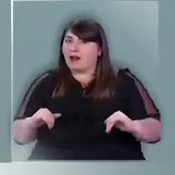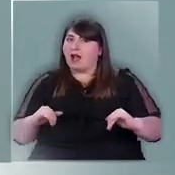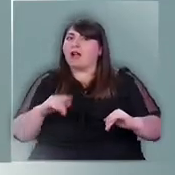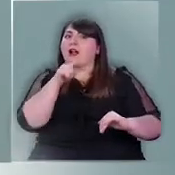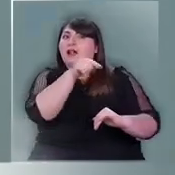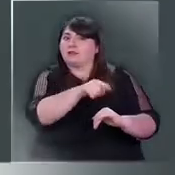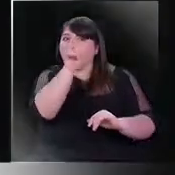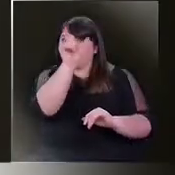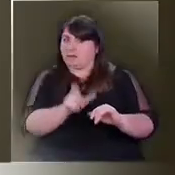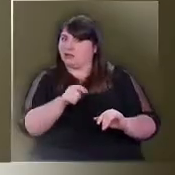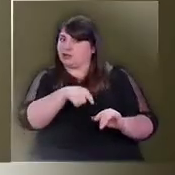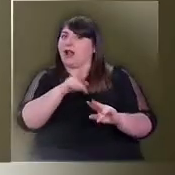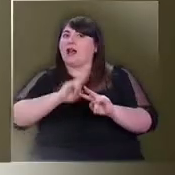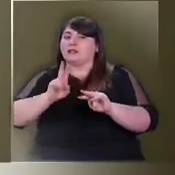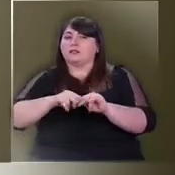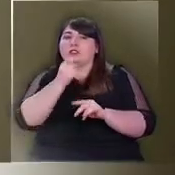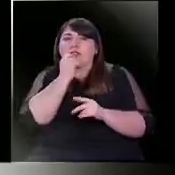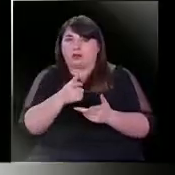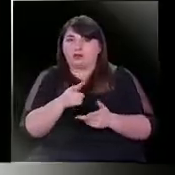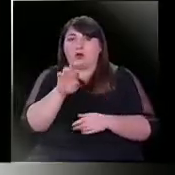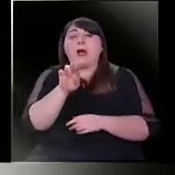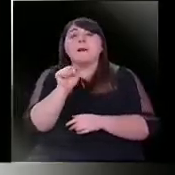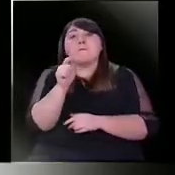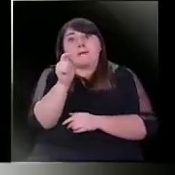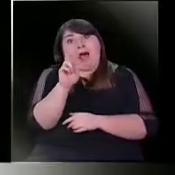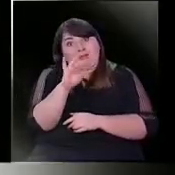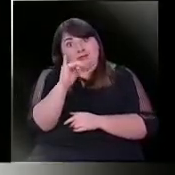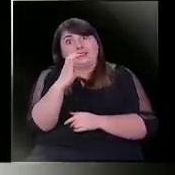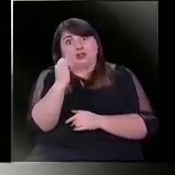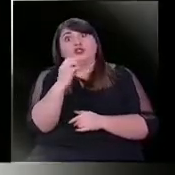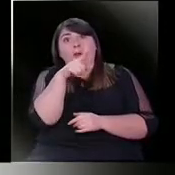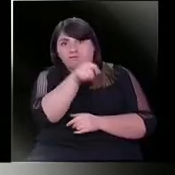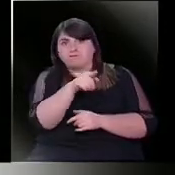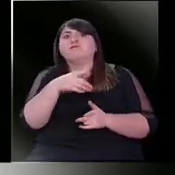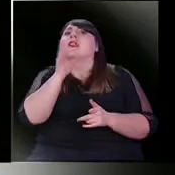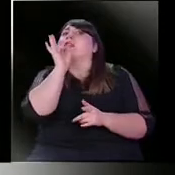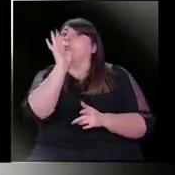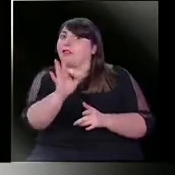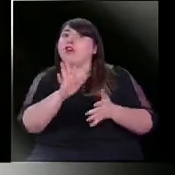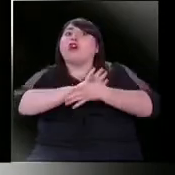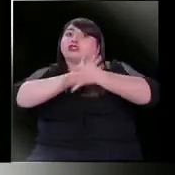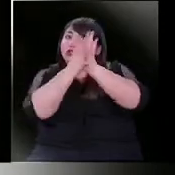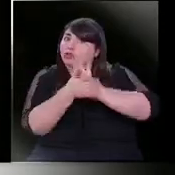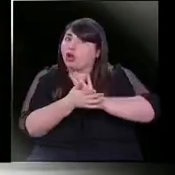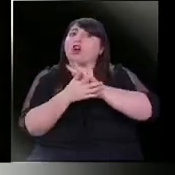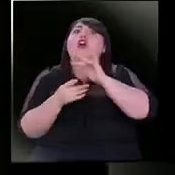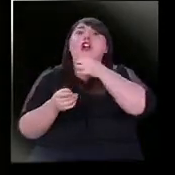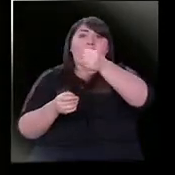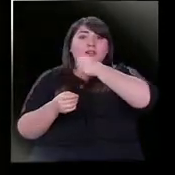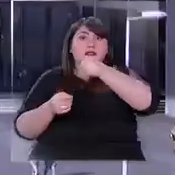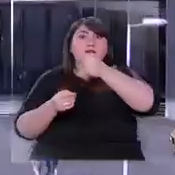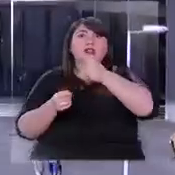esas personas que han hecho las denuncias. Patricio Morales asegura que todo lo dicho en la entrevista lo puso en conocimiento